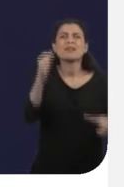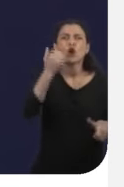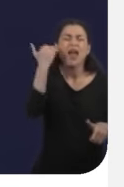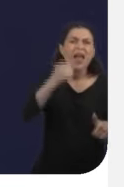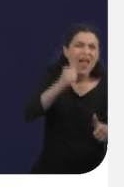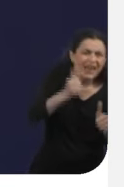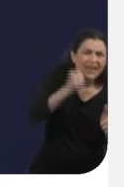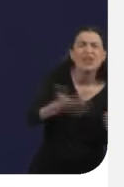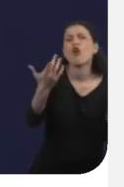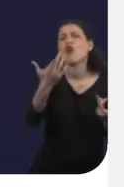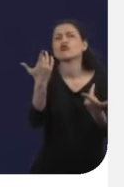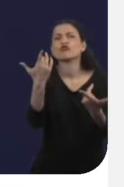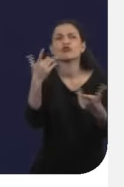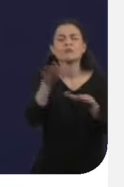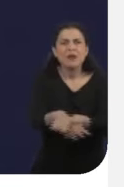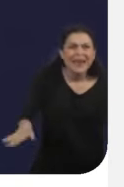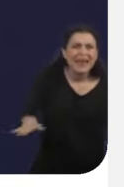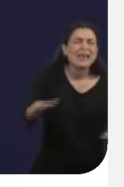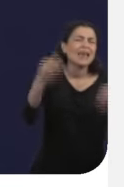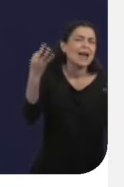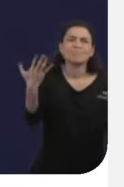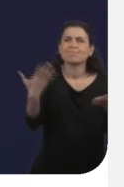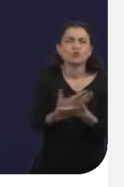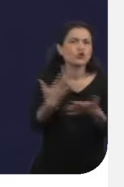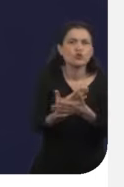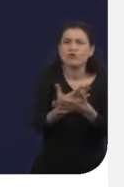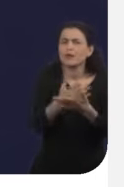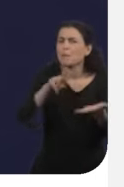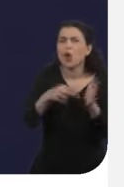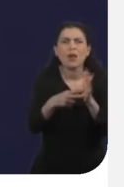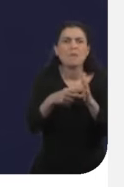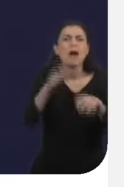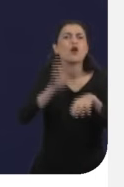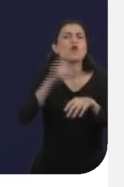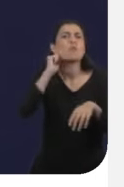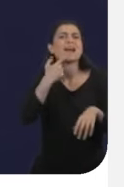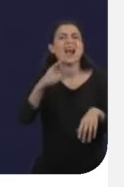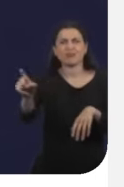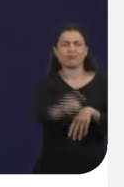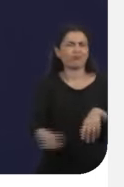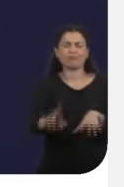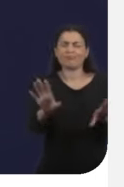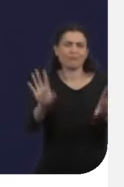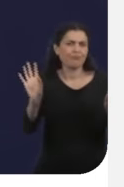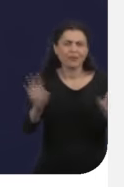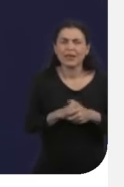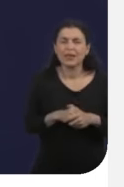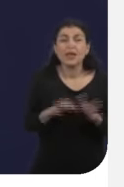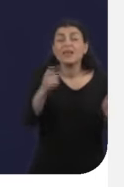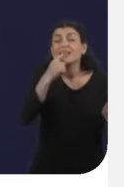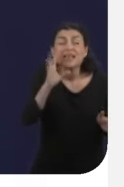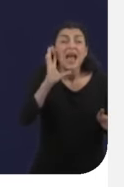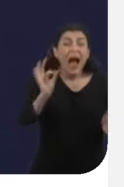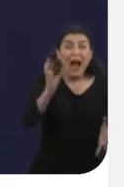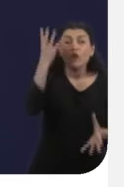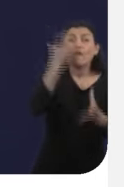que que sufrió ese episodio de de con el gas pimienta Eh Así que en tal caso si algo tendrá que decir sobre la